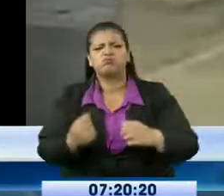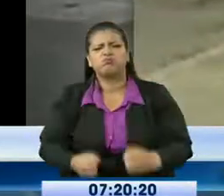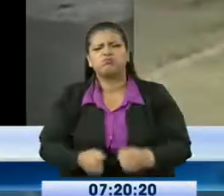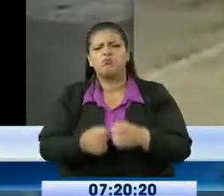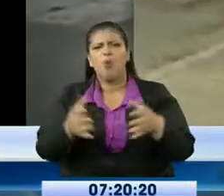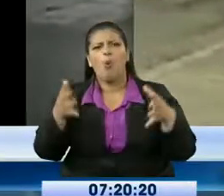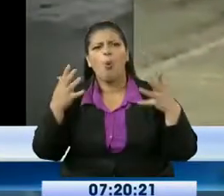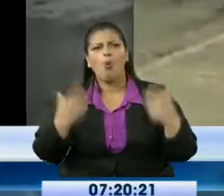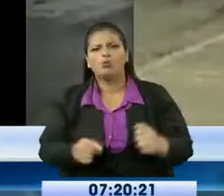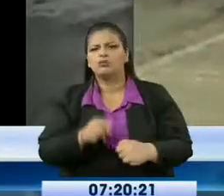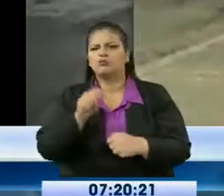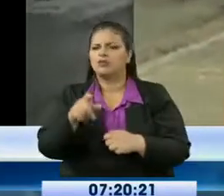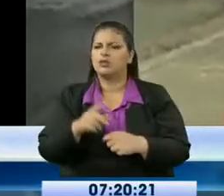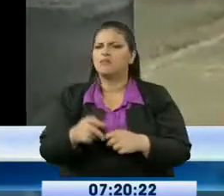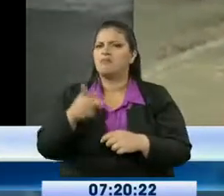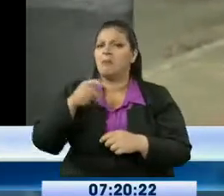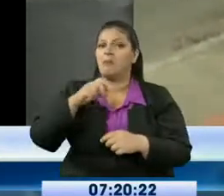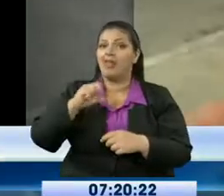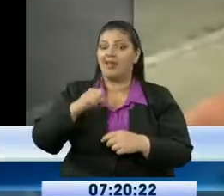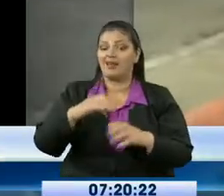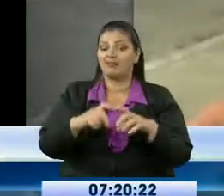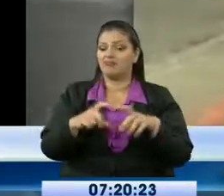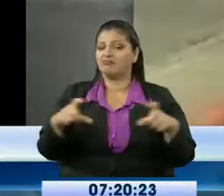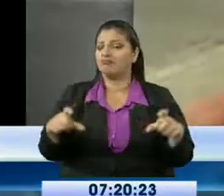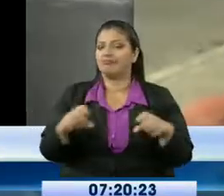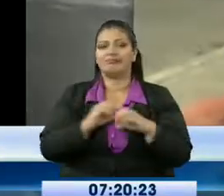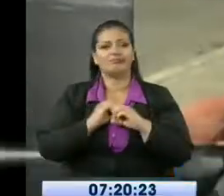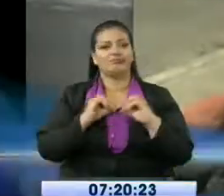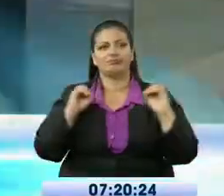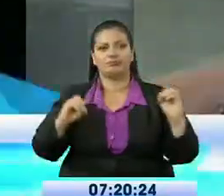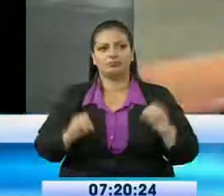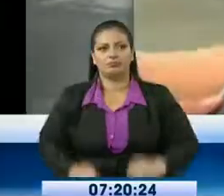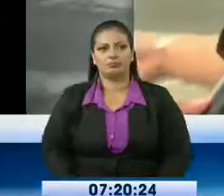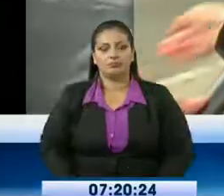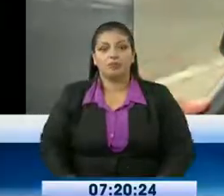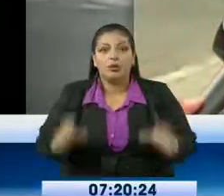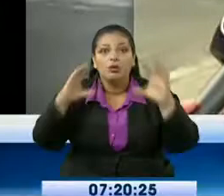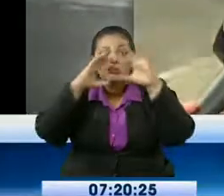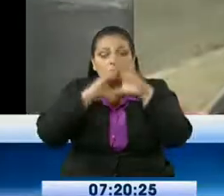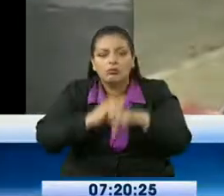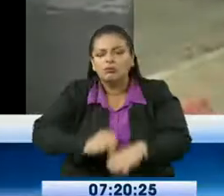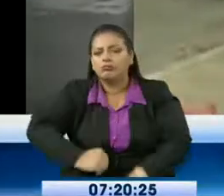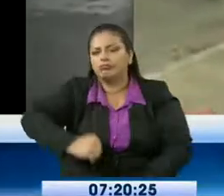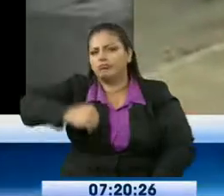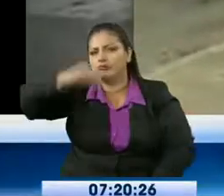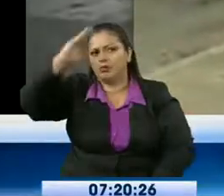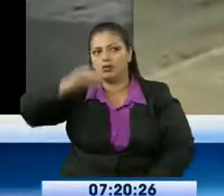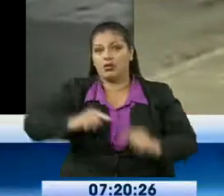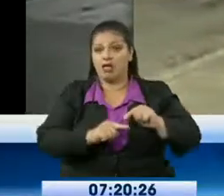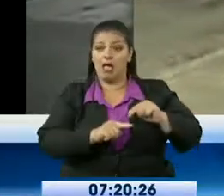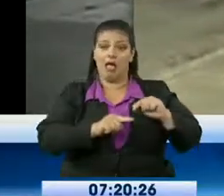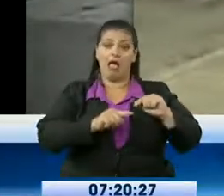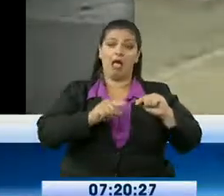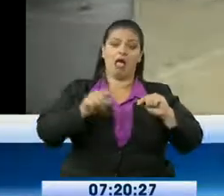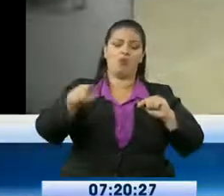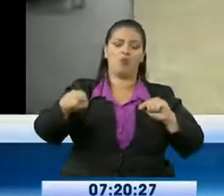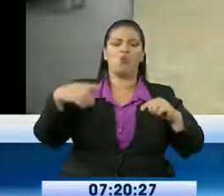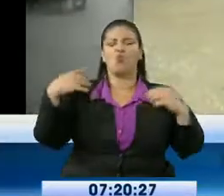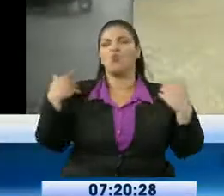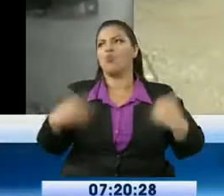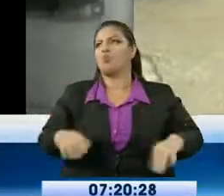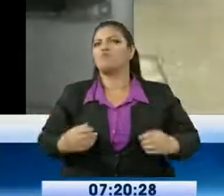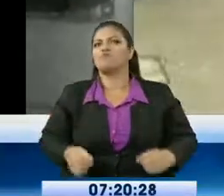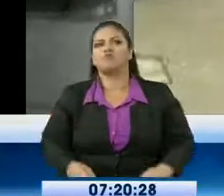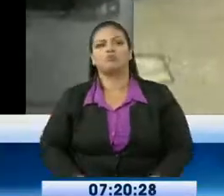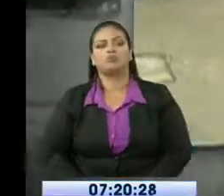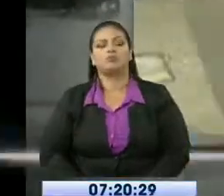día, más en la noche, no se puede llegar aquí. En esta parte del Dulto Cajón para el fondo hay cualquier cantidad. No, prácticamente